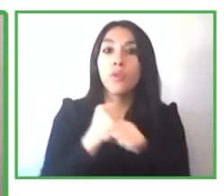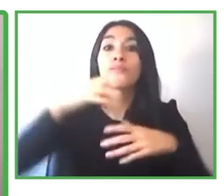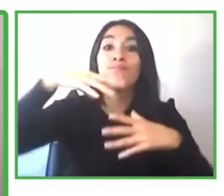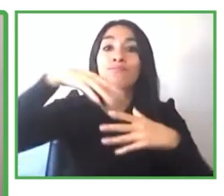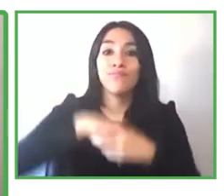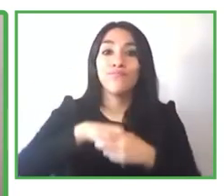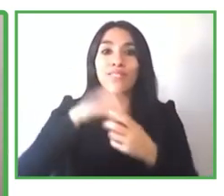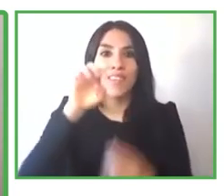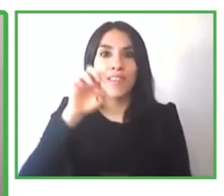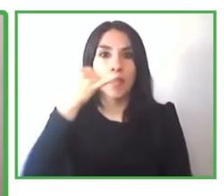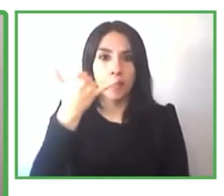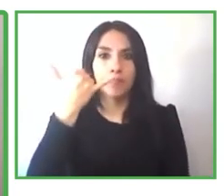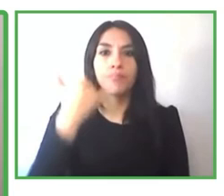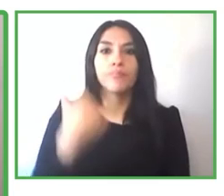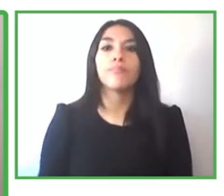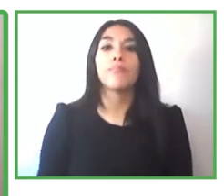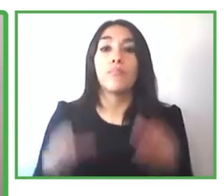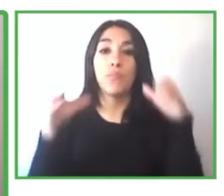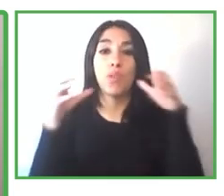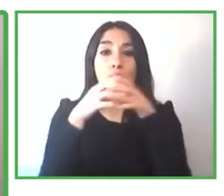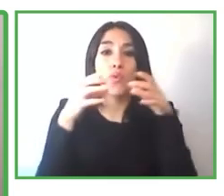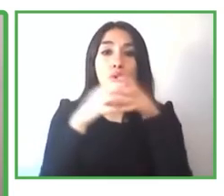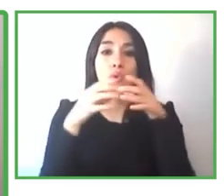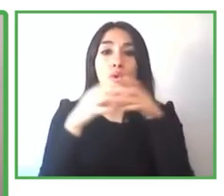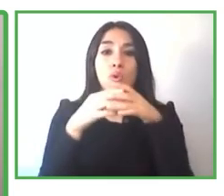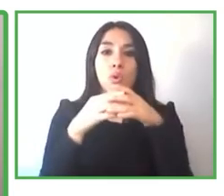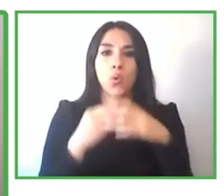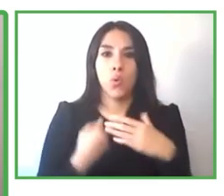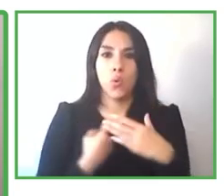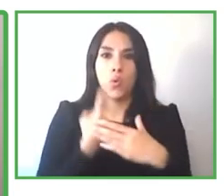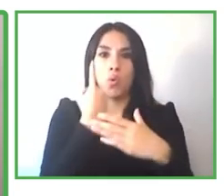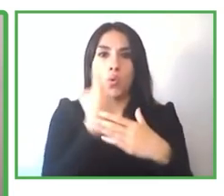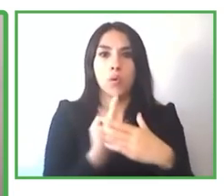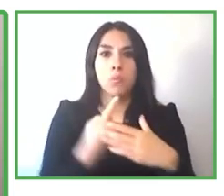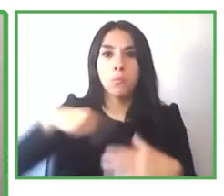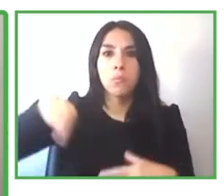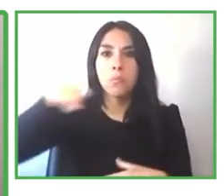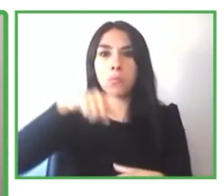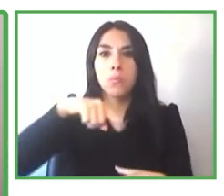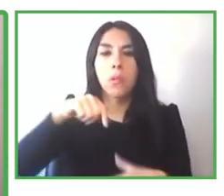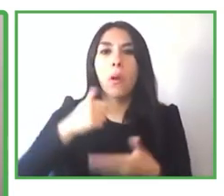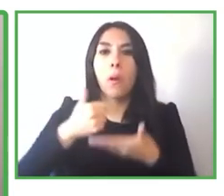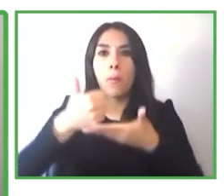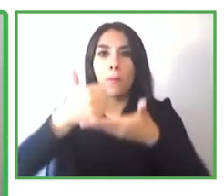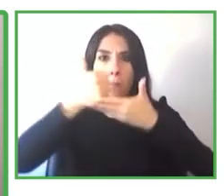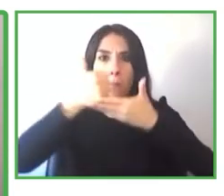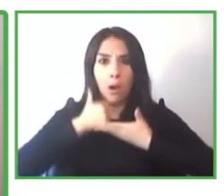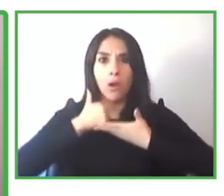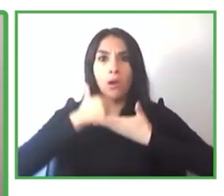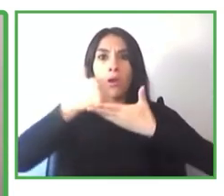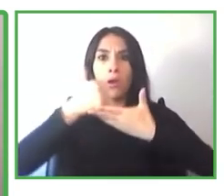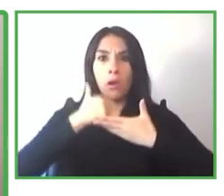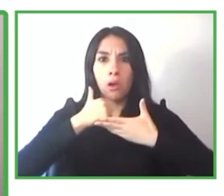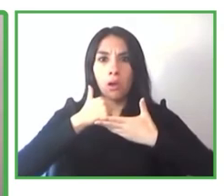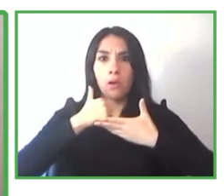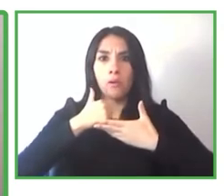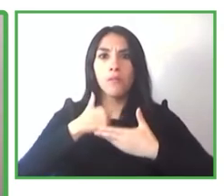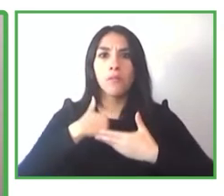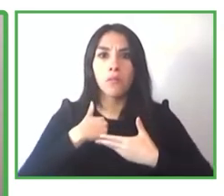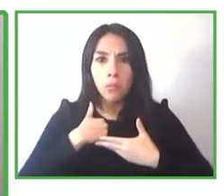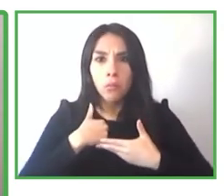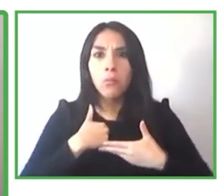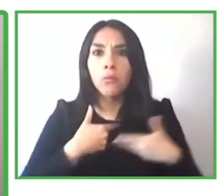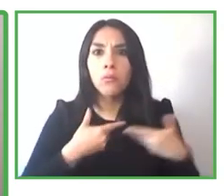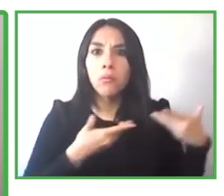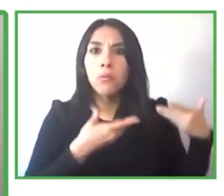me dio mucho apoyo. A mí me dieron un mentor fantástico que me ayudó a mejorar,